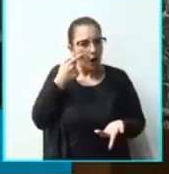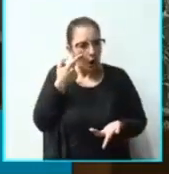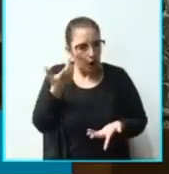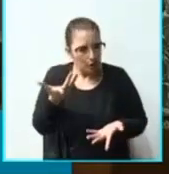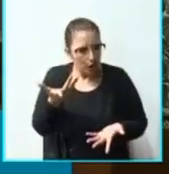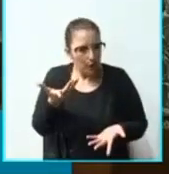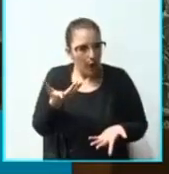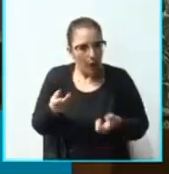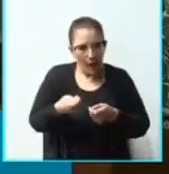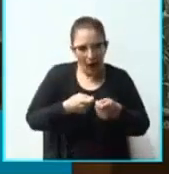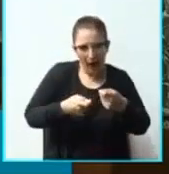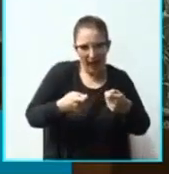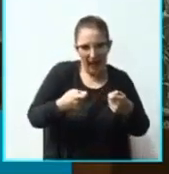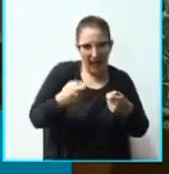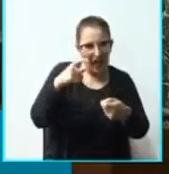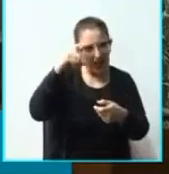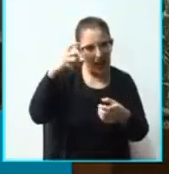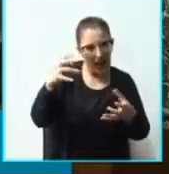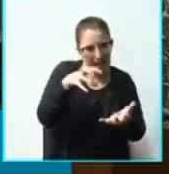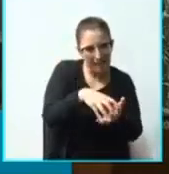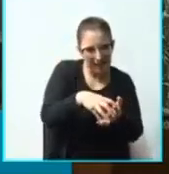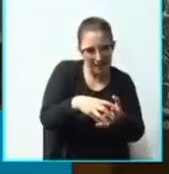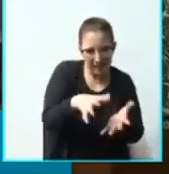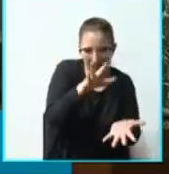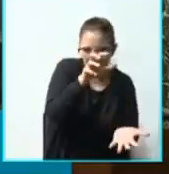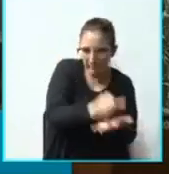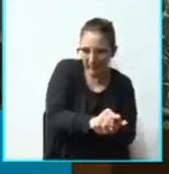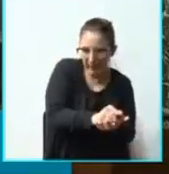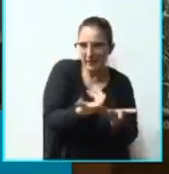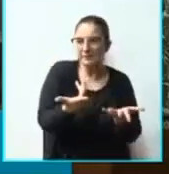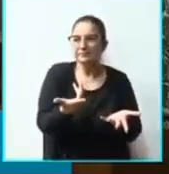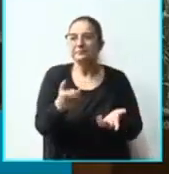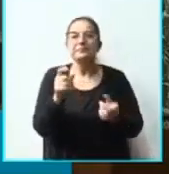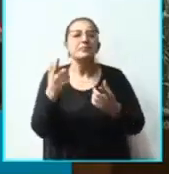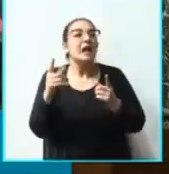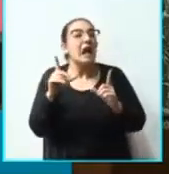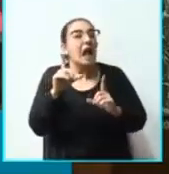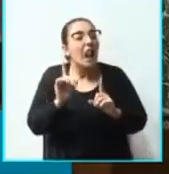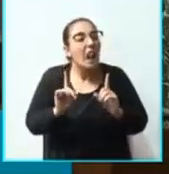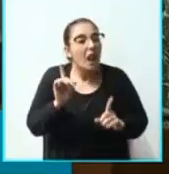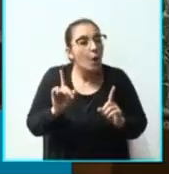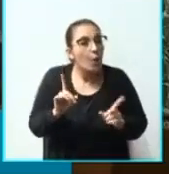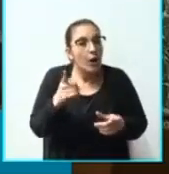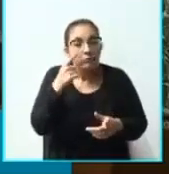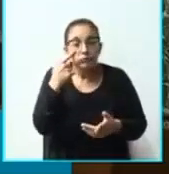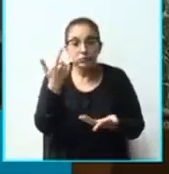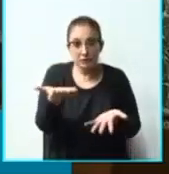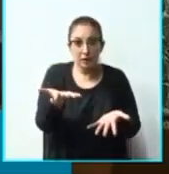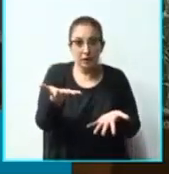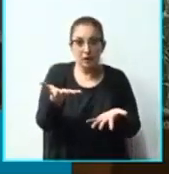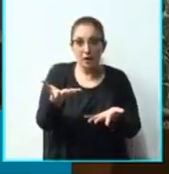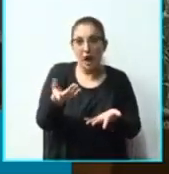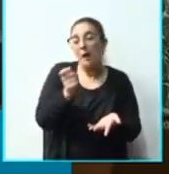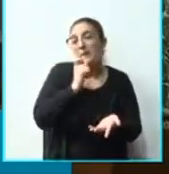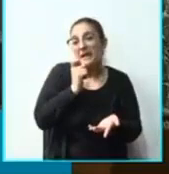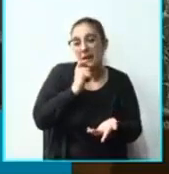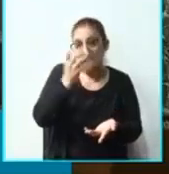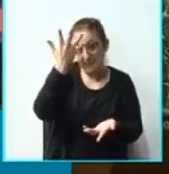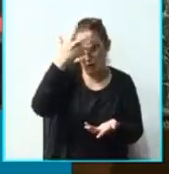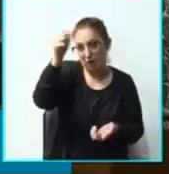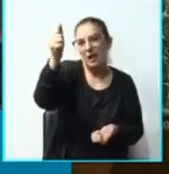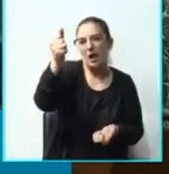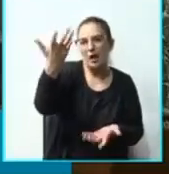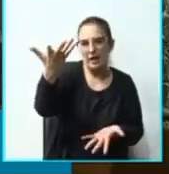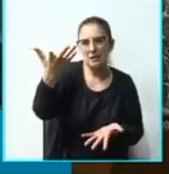empresas en las camas de tortura, pero tantos otros no. Algunos se hicieron conocidos, como el caso de San Lorenzo, por la persistencia de